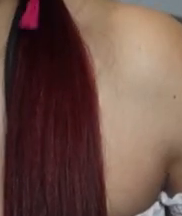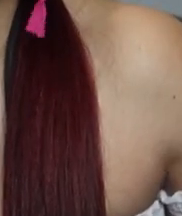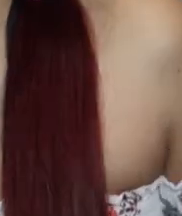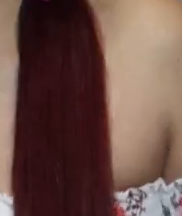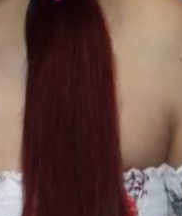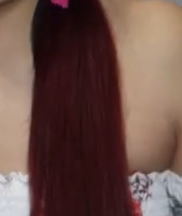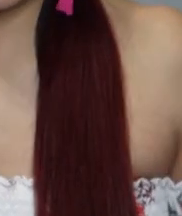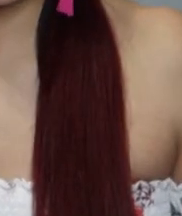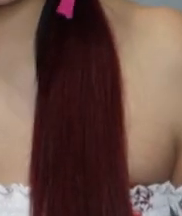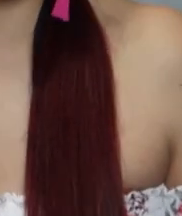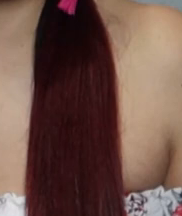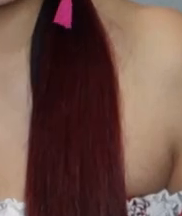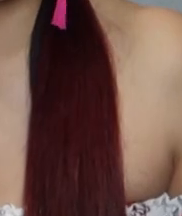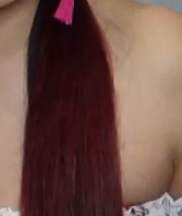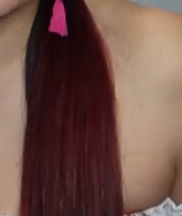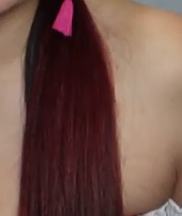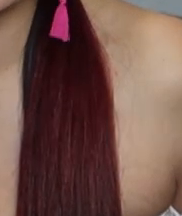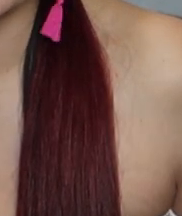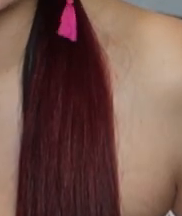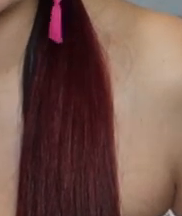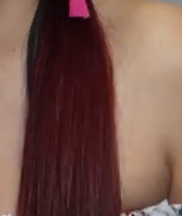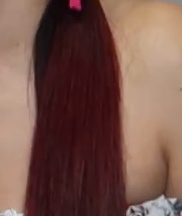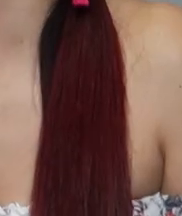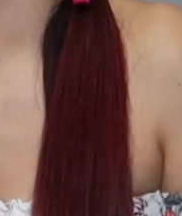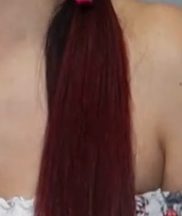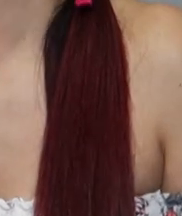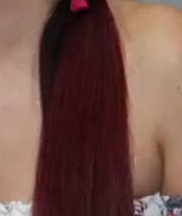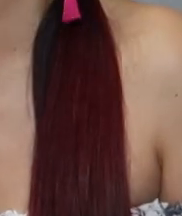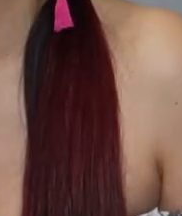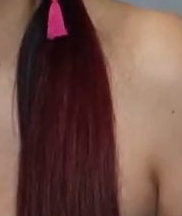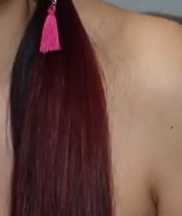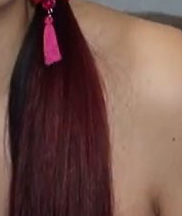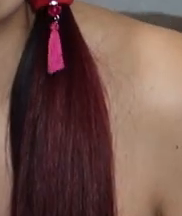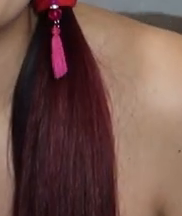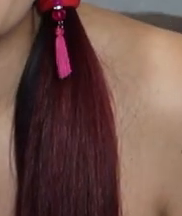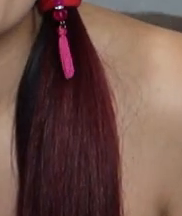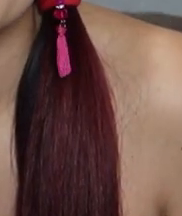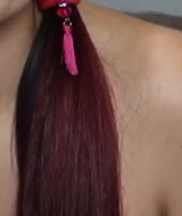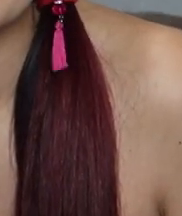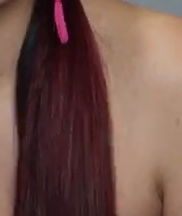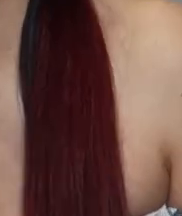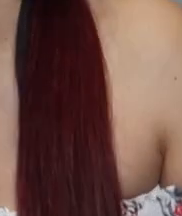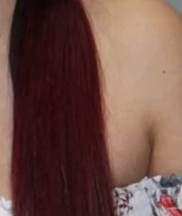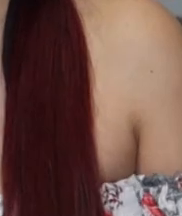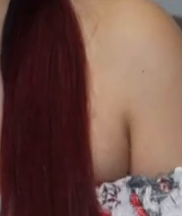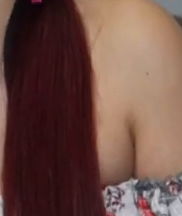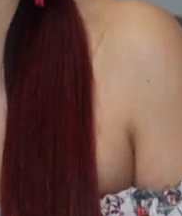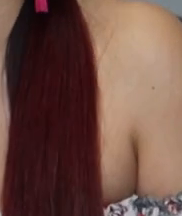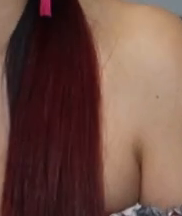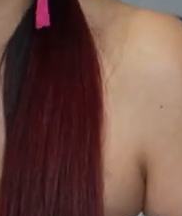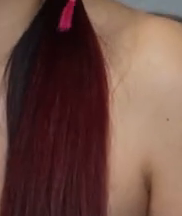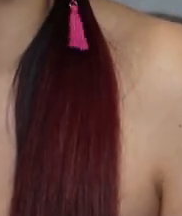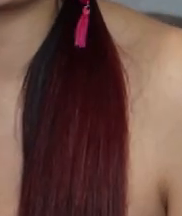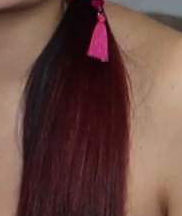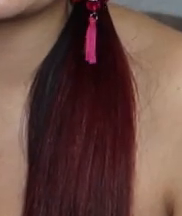cuándo? Ay, ¿qué dijeron? ¿Vieron ahí la cantadita? Para los que me han estado preguntando, bienvenidos a mi